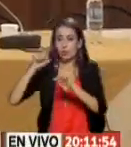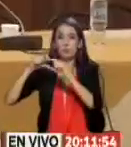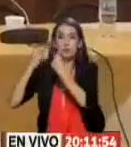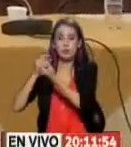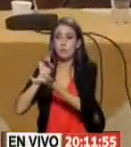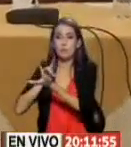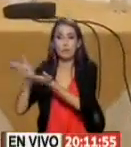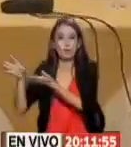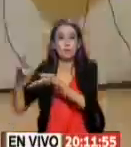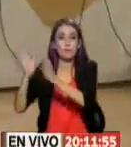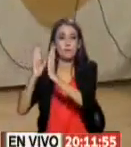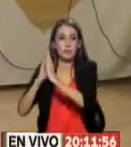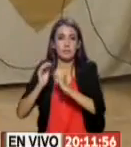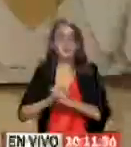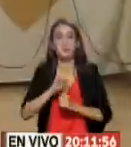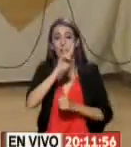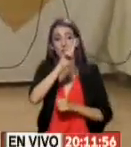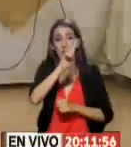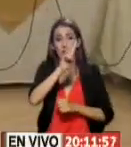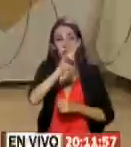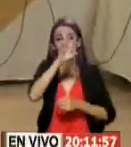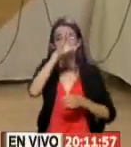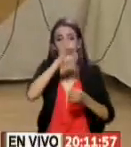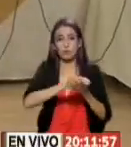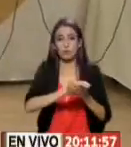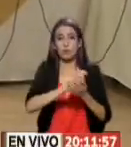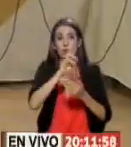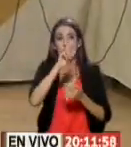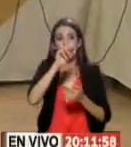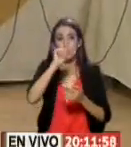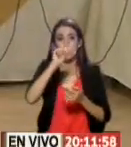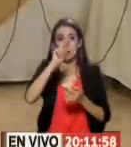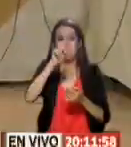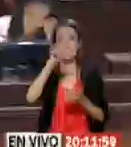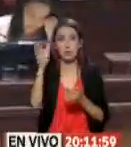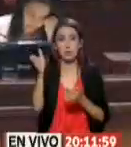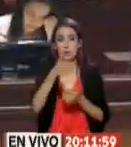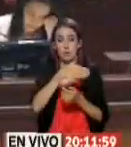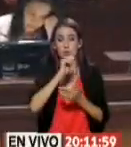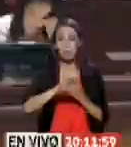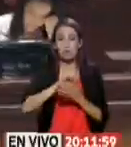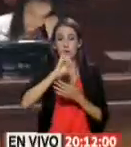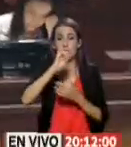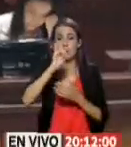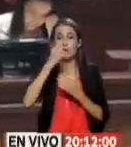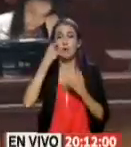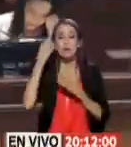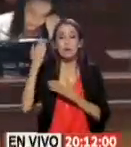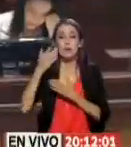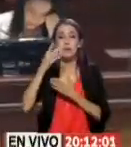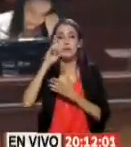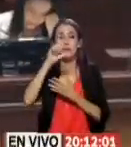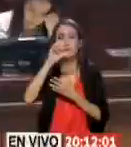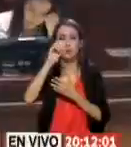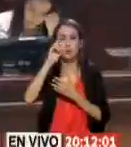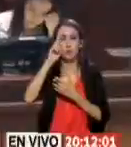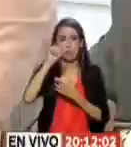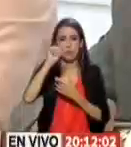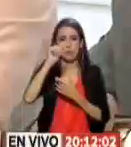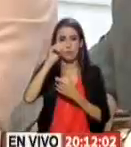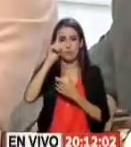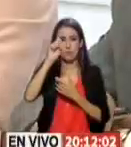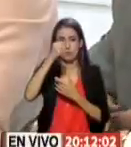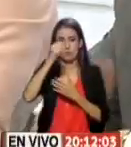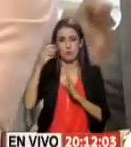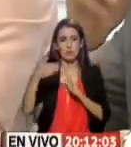Dos de los tres integrantes de la comisión, Raúl Tezo Independiente y Lourdes Cuesta de Creo, decidieron trasladar al Consejo de Administración Legislativa